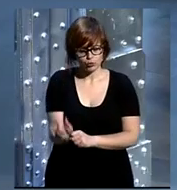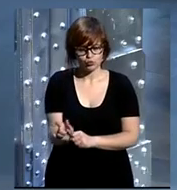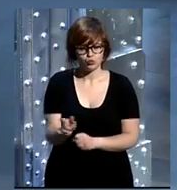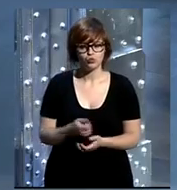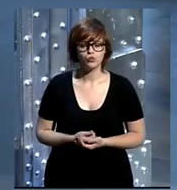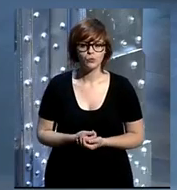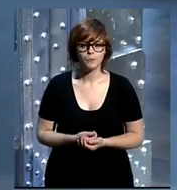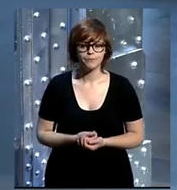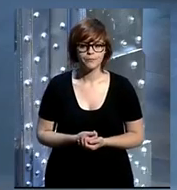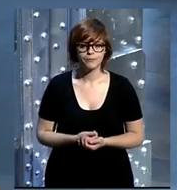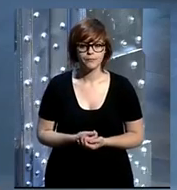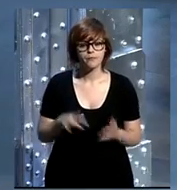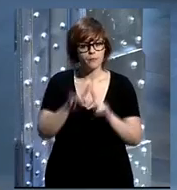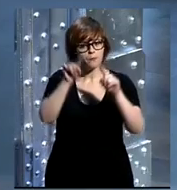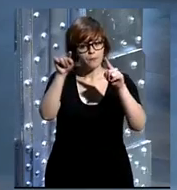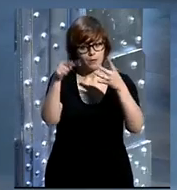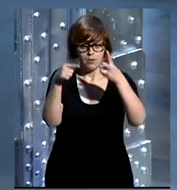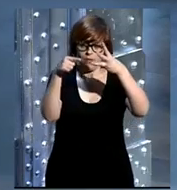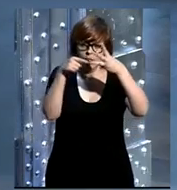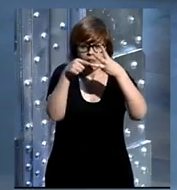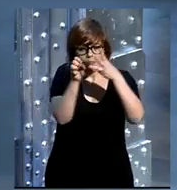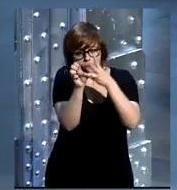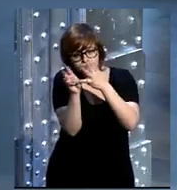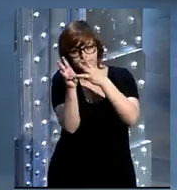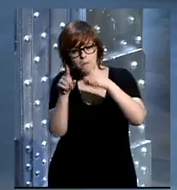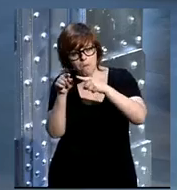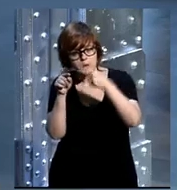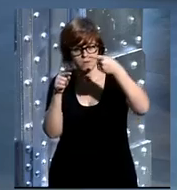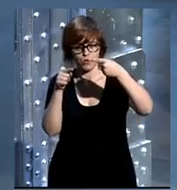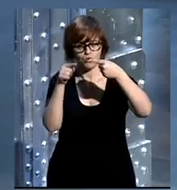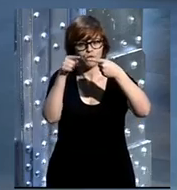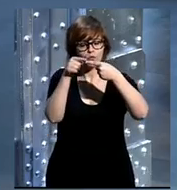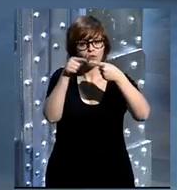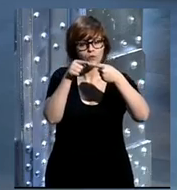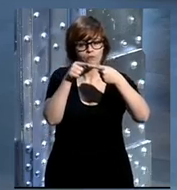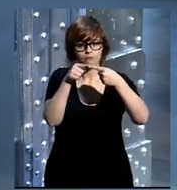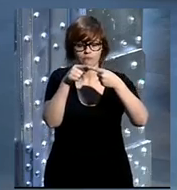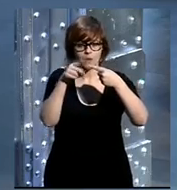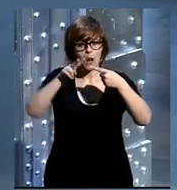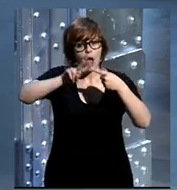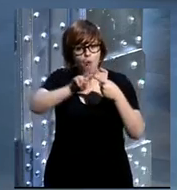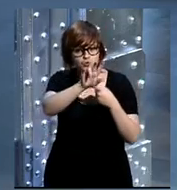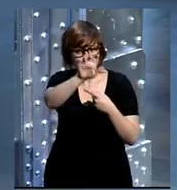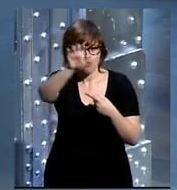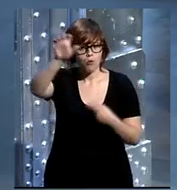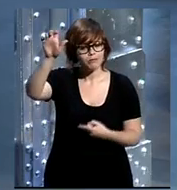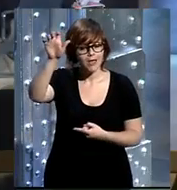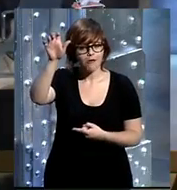de datos, primero, es evidente que en la Unión Europea había